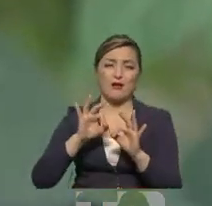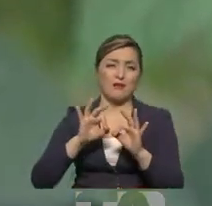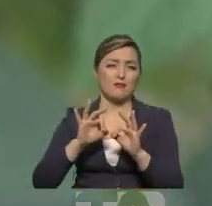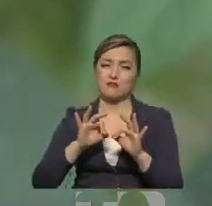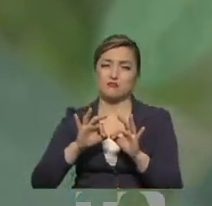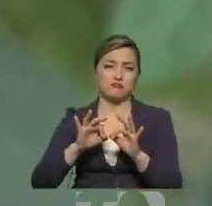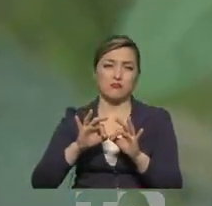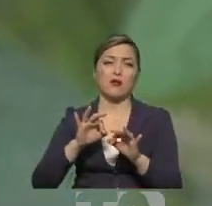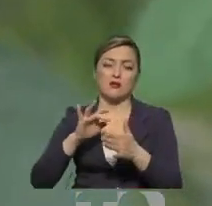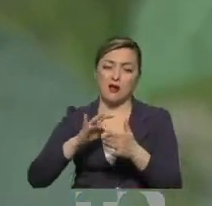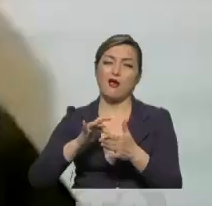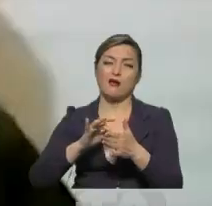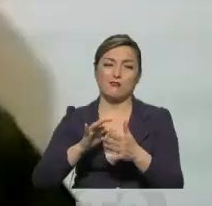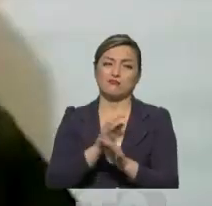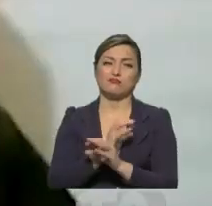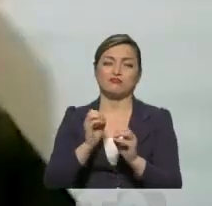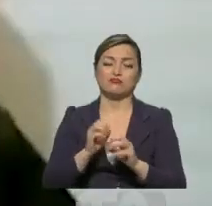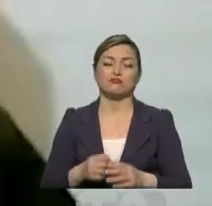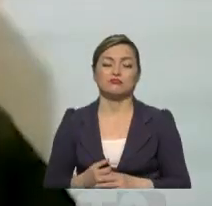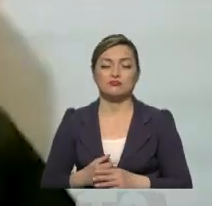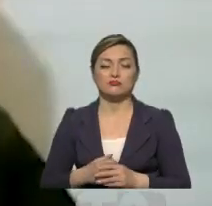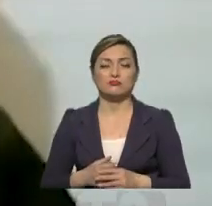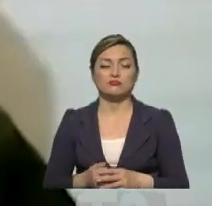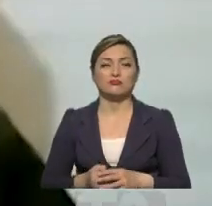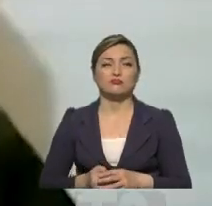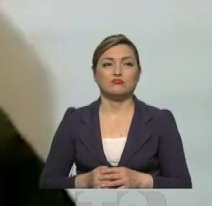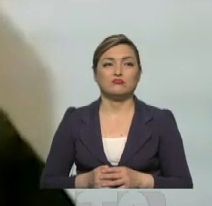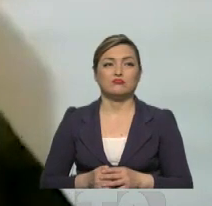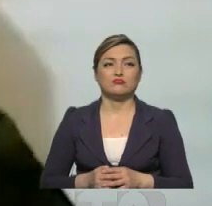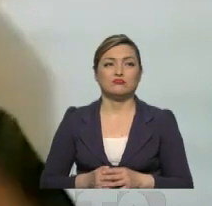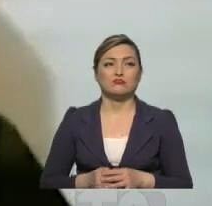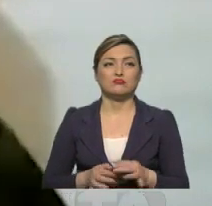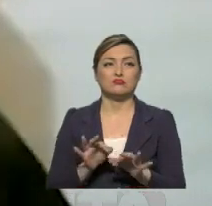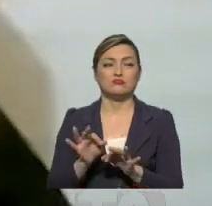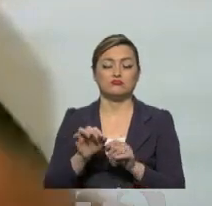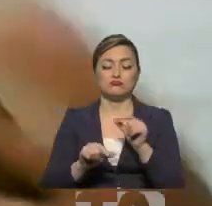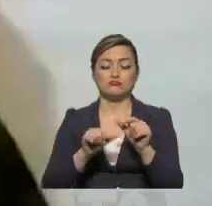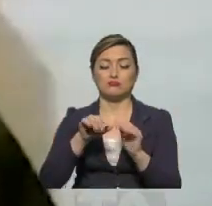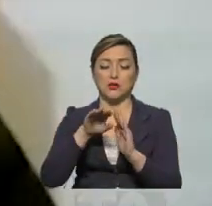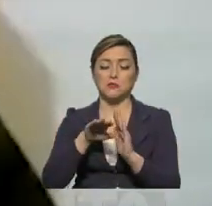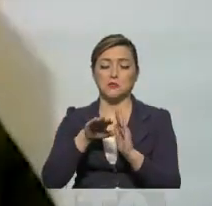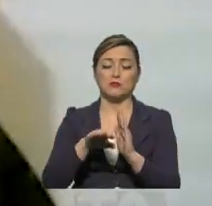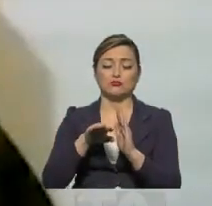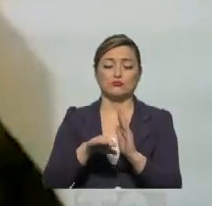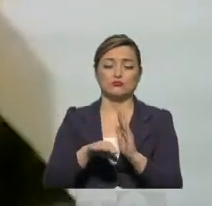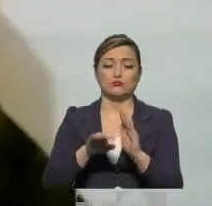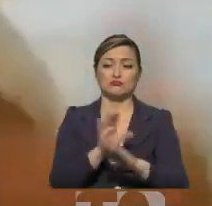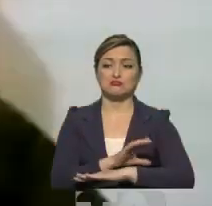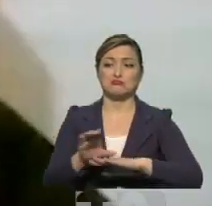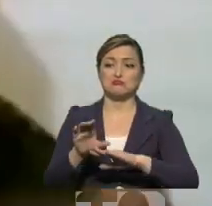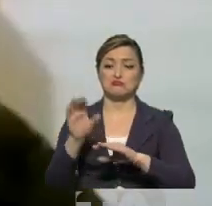sus principales amenazas. Hemos visto son precisamente cómo las poblaciones van disminuyendo porque bosques se